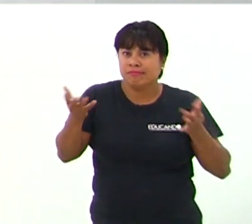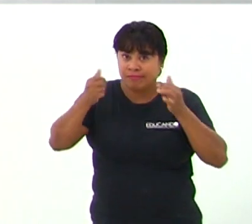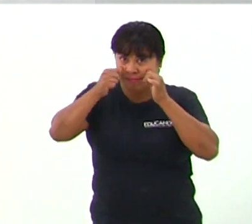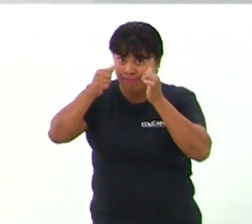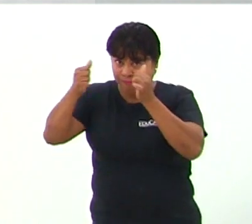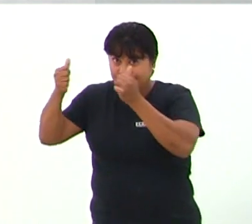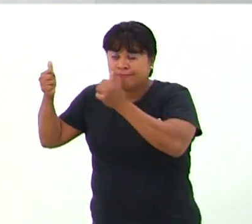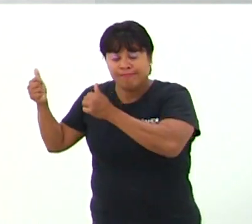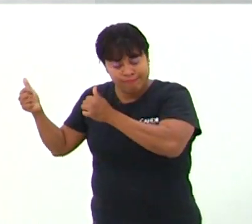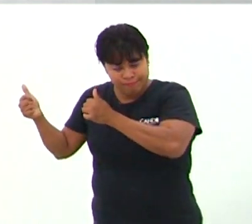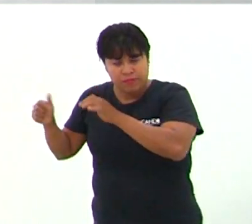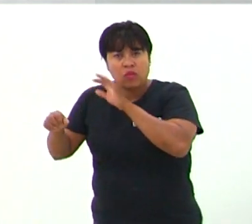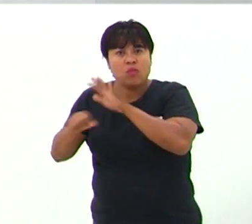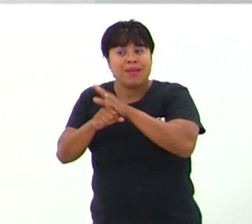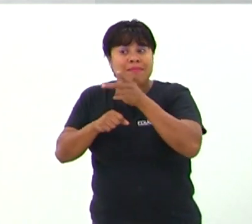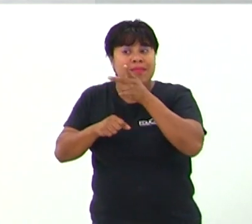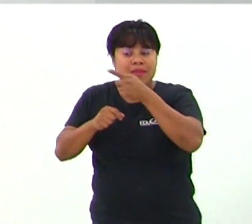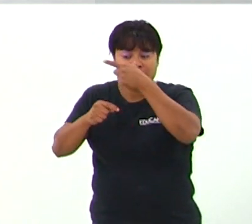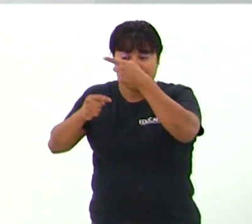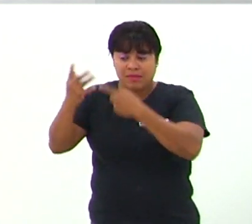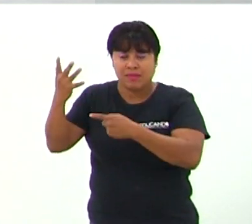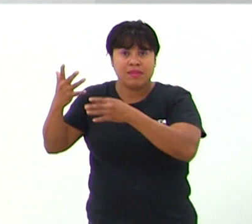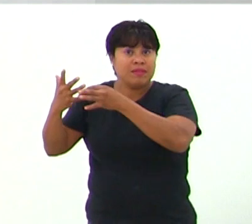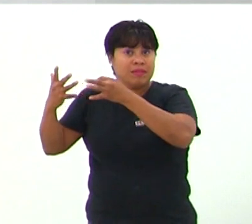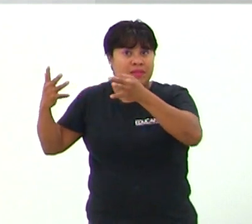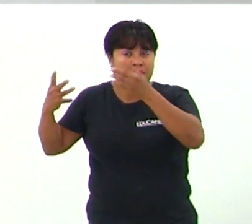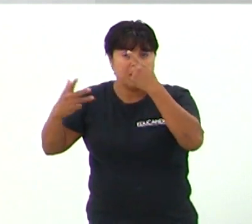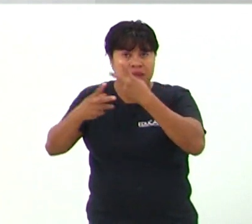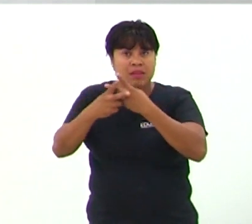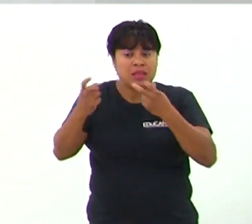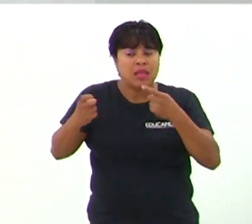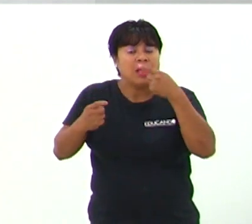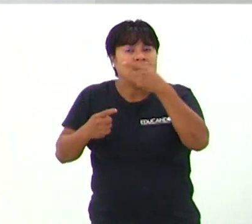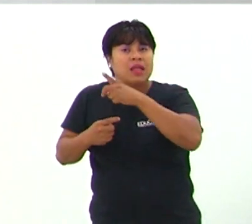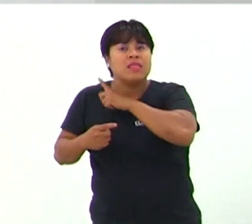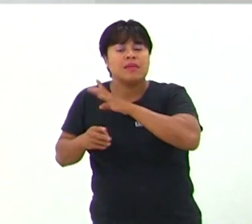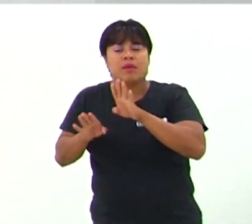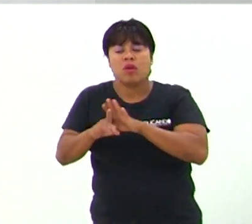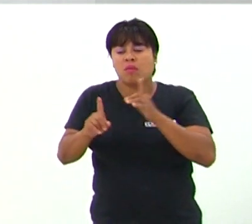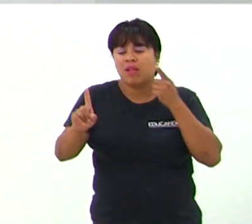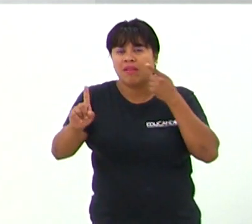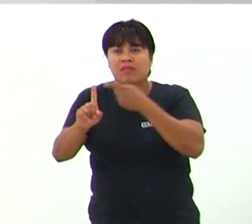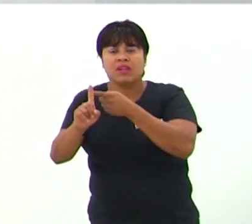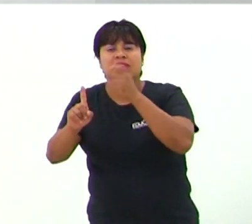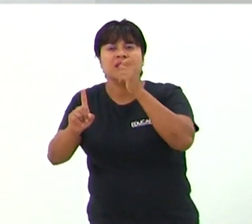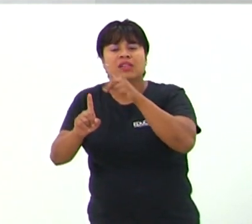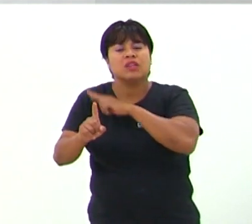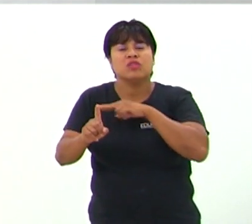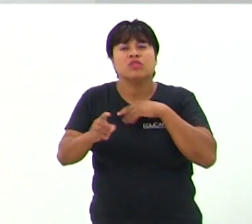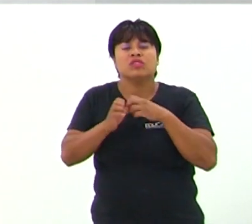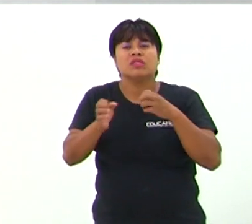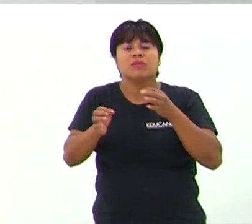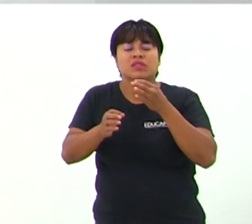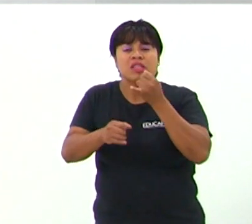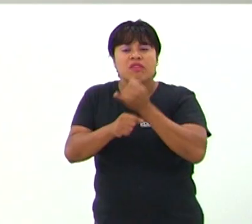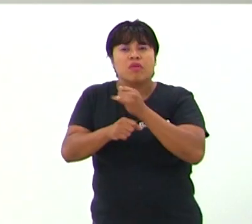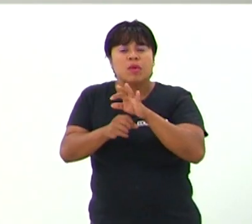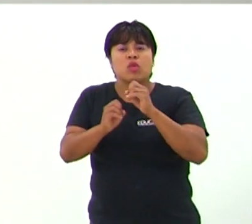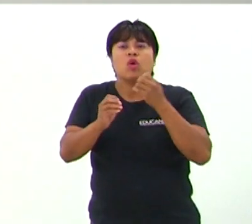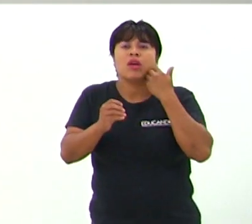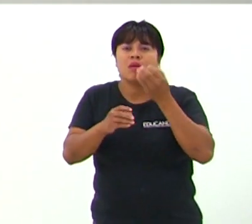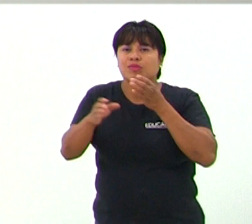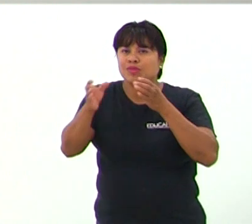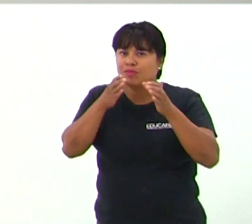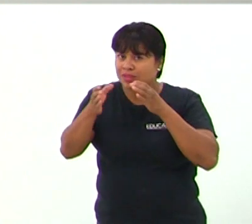Atención, porque los adjetivos tienen que hacer referencia a lo que están informando o tratando de comunicar